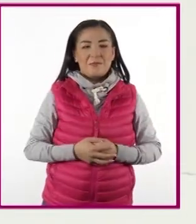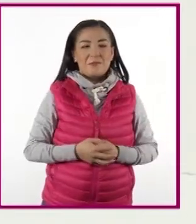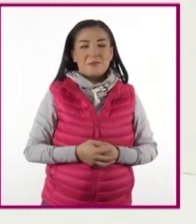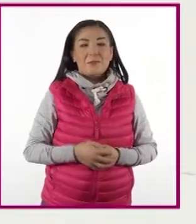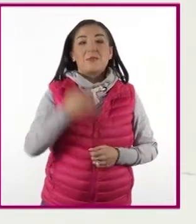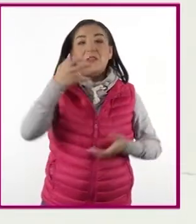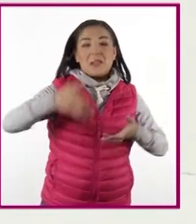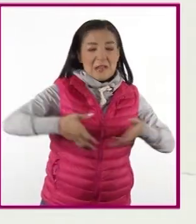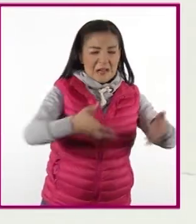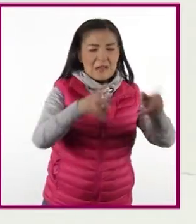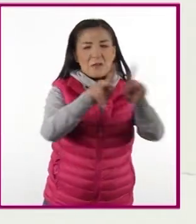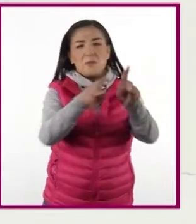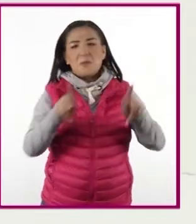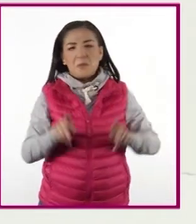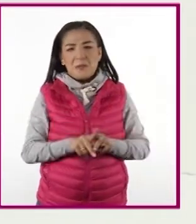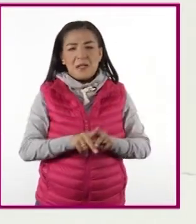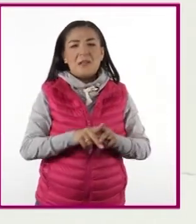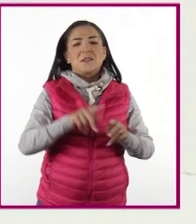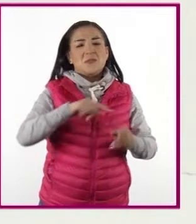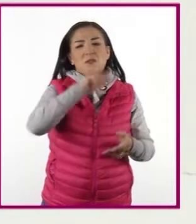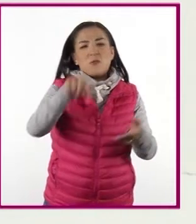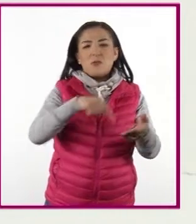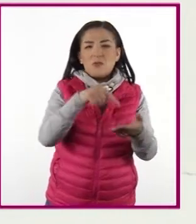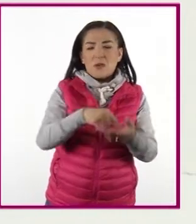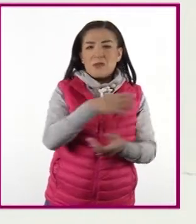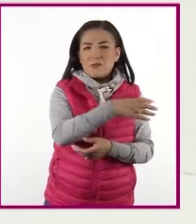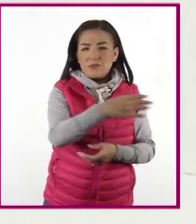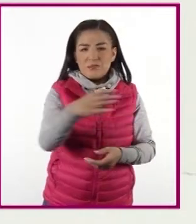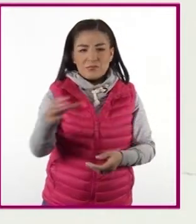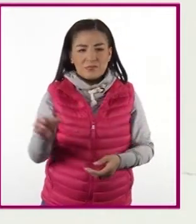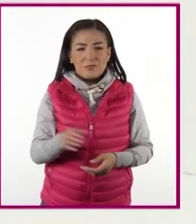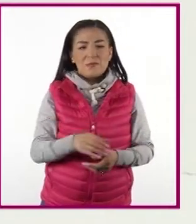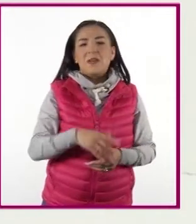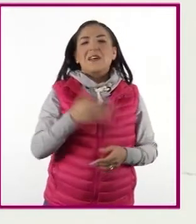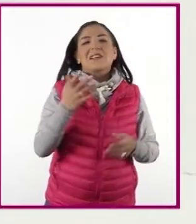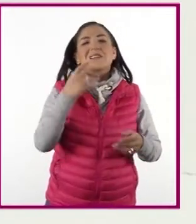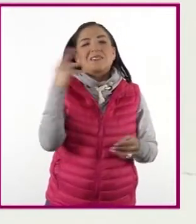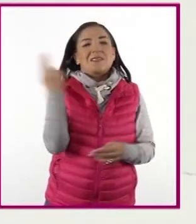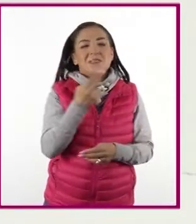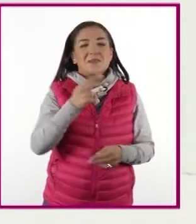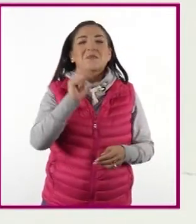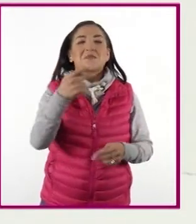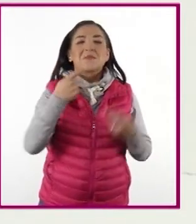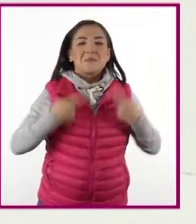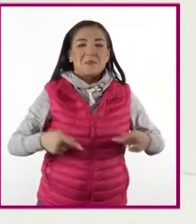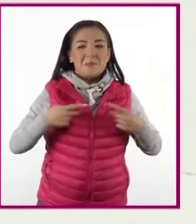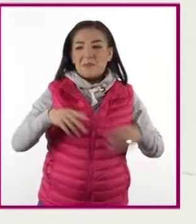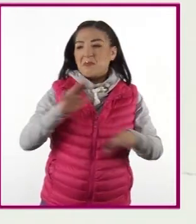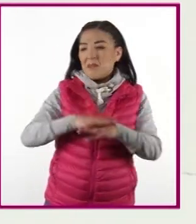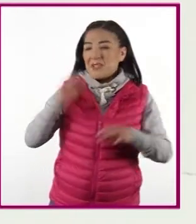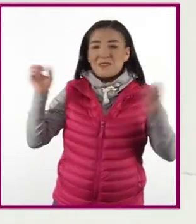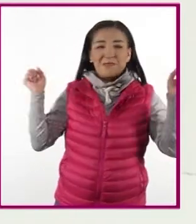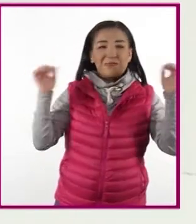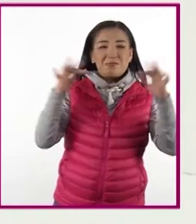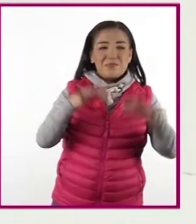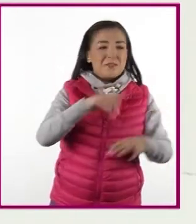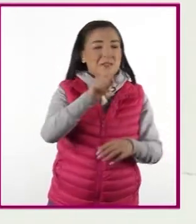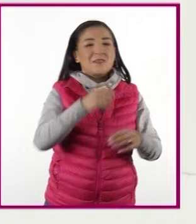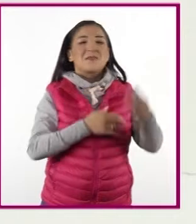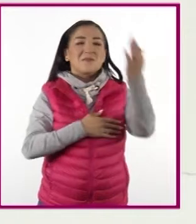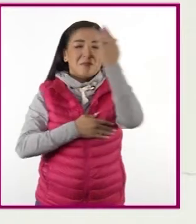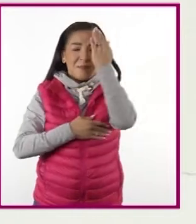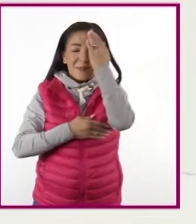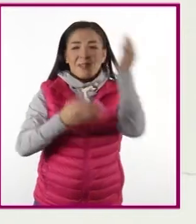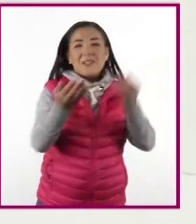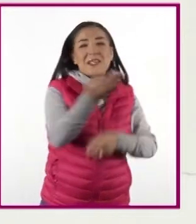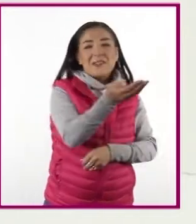calles, plazas y calzadas, nunca faltaba buen número de pordioseros, casi todos cubiertos con manta